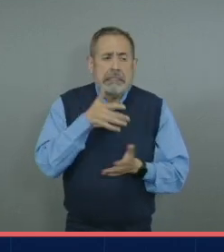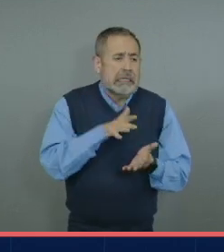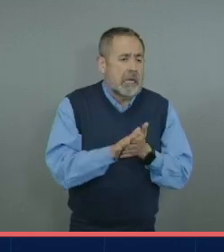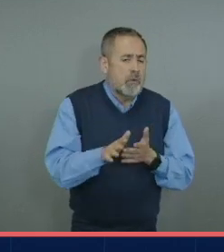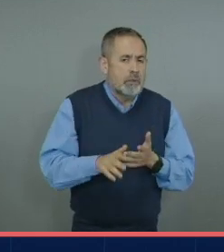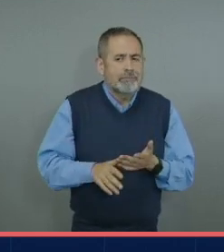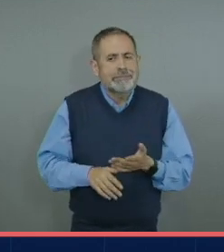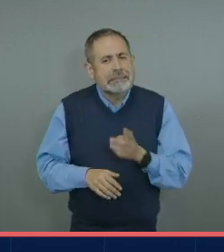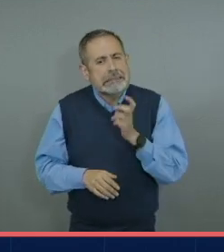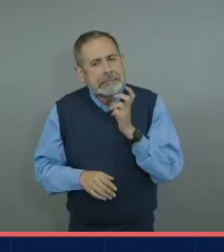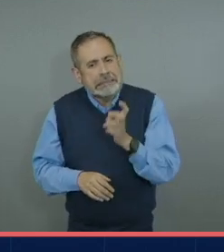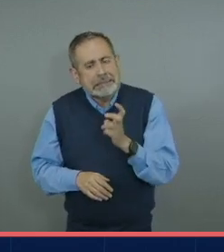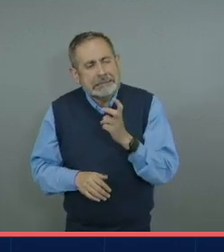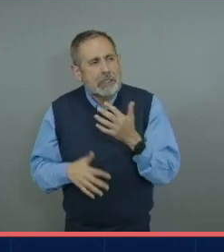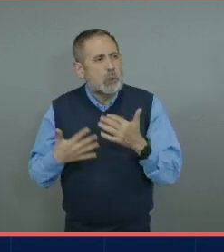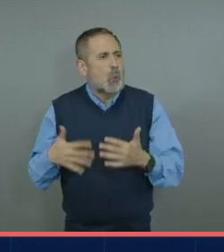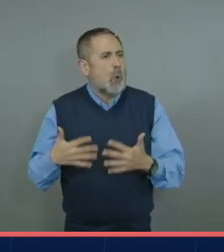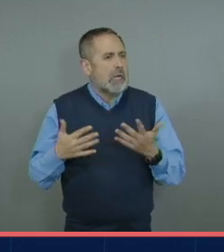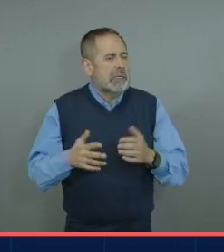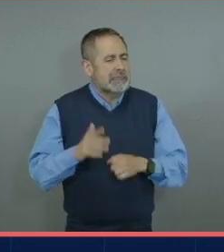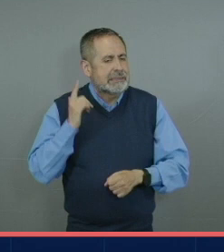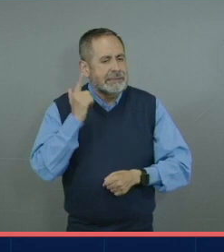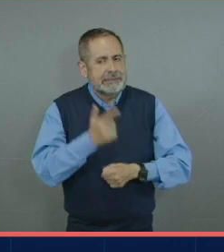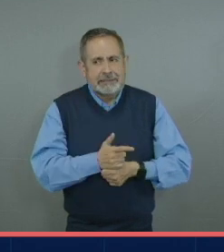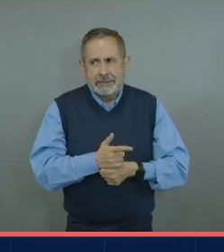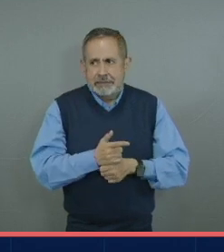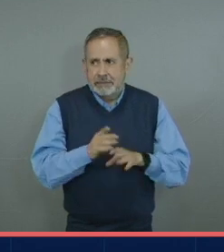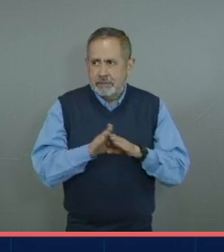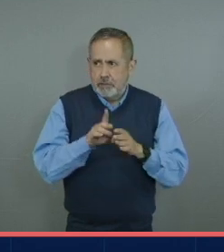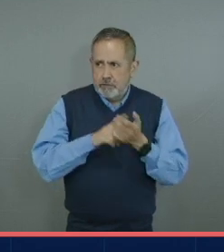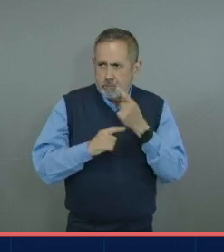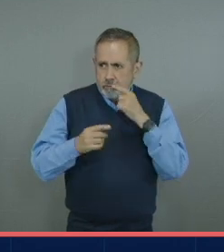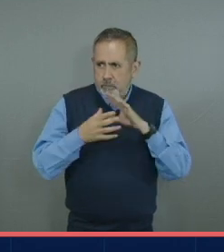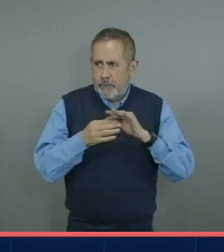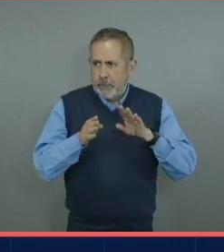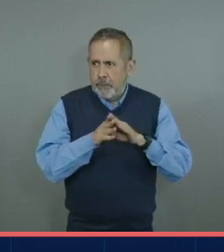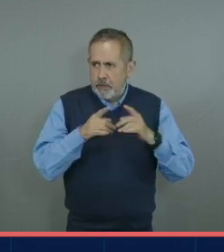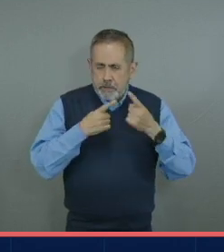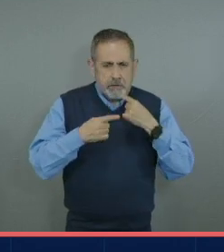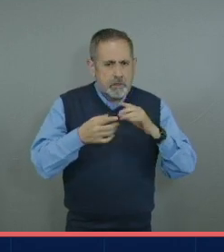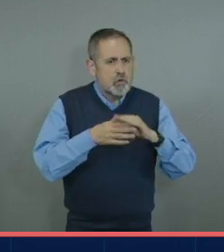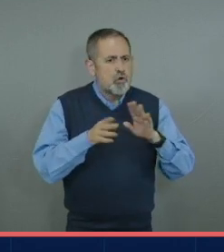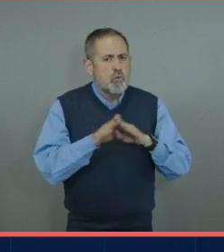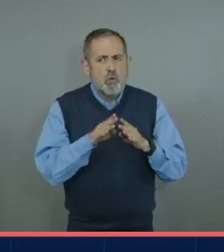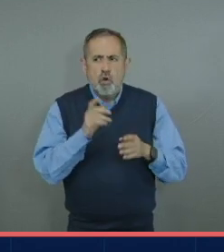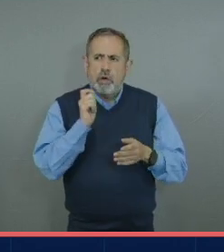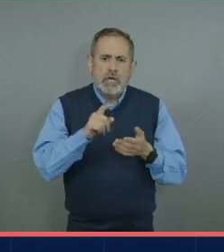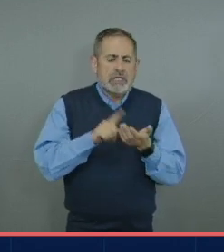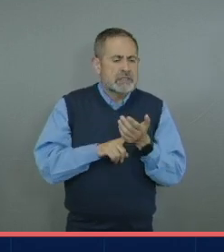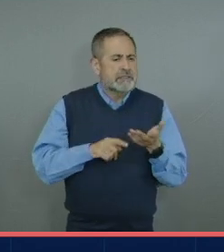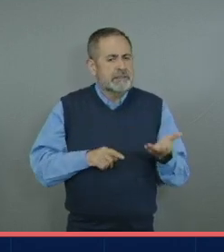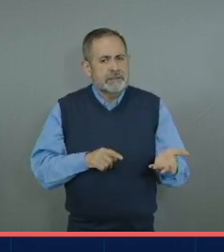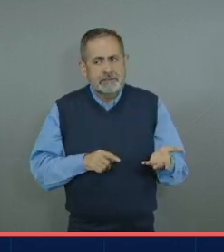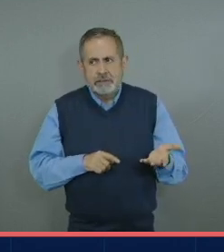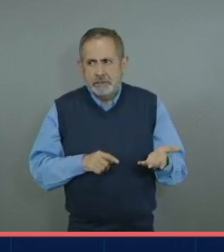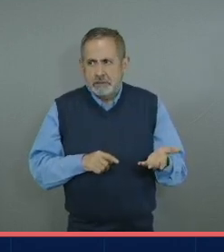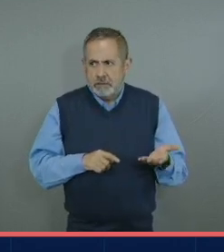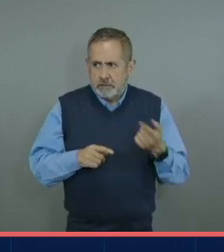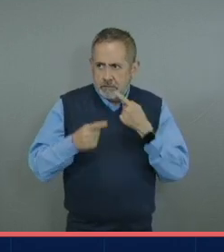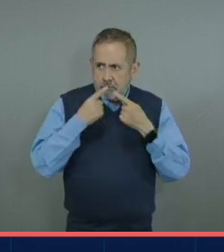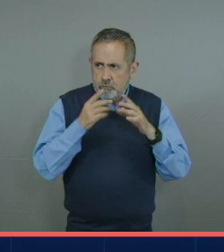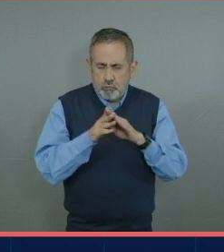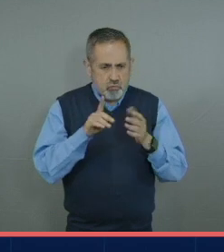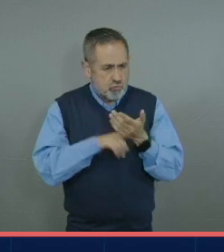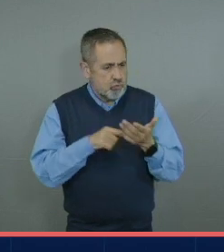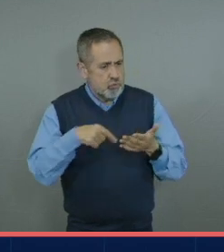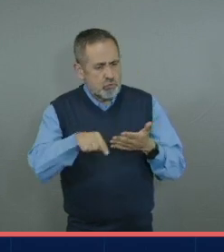pues ahí es donde tenemos que identificar justamente esas piedras financieras que nos están apretando el zapato y que definitivamente pues